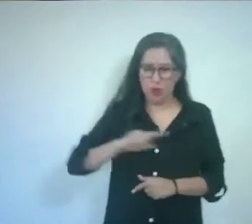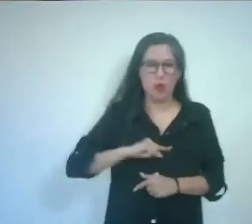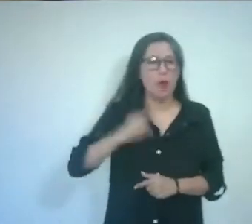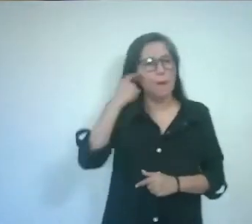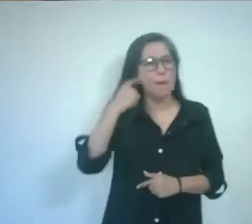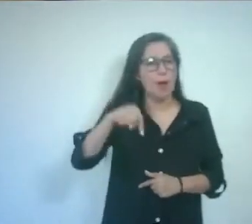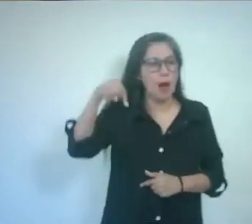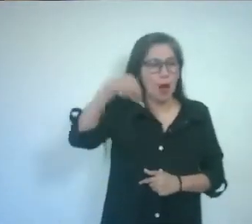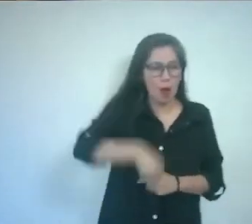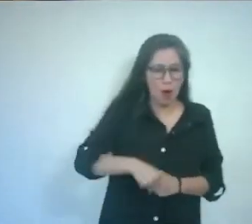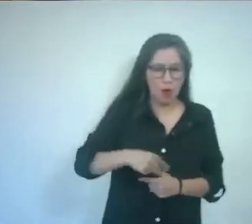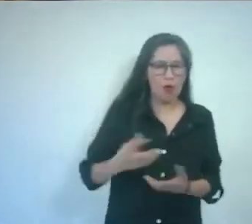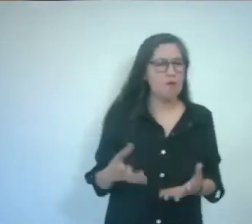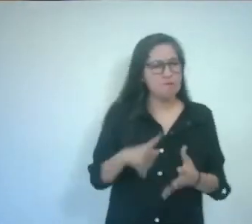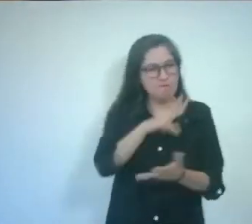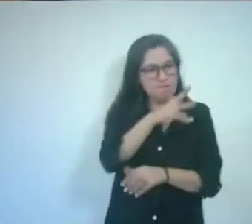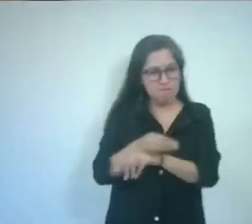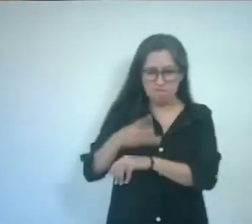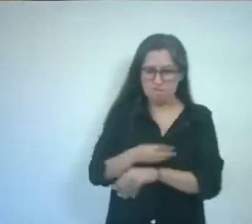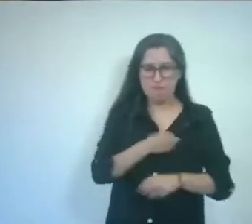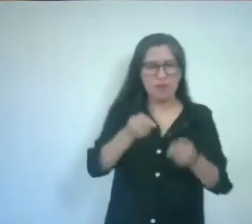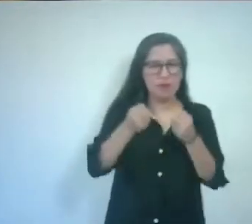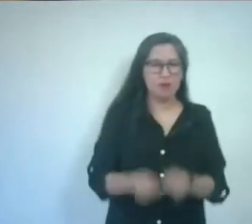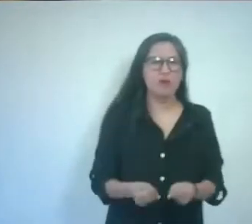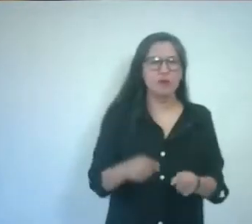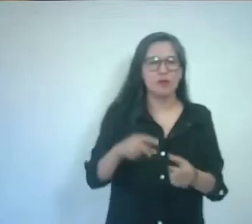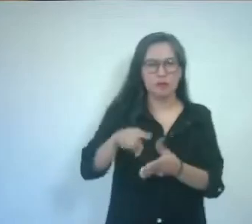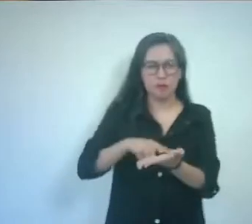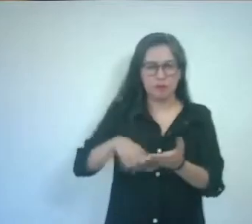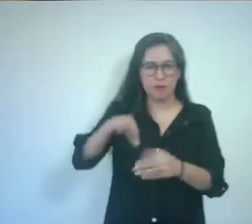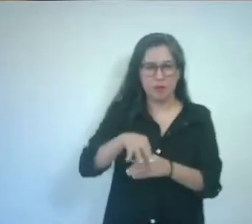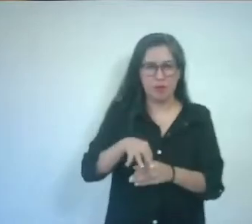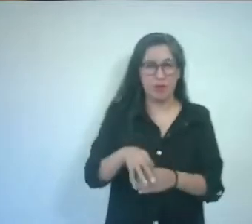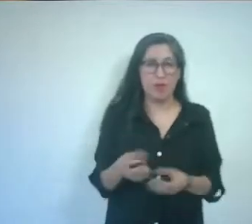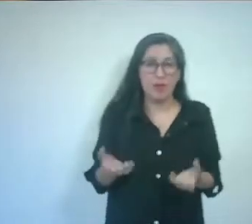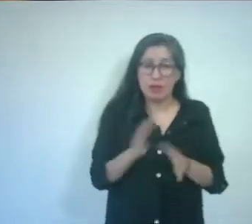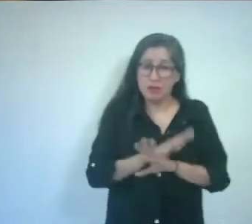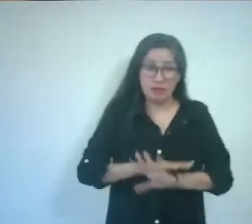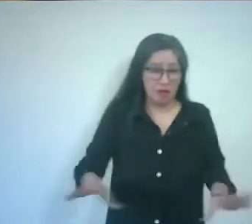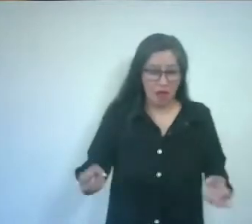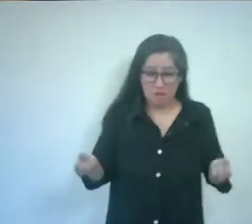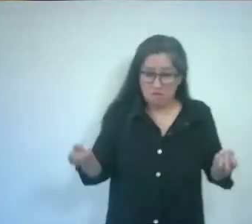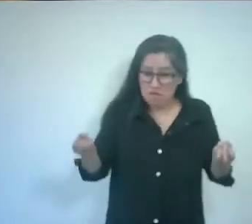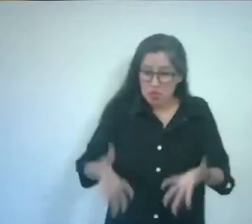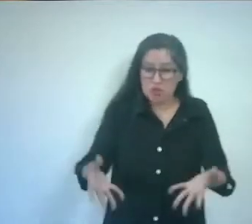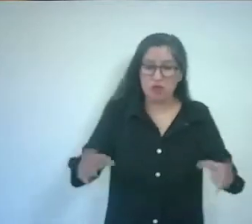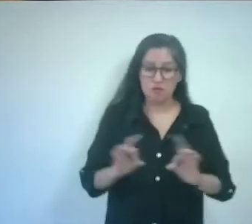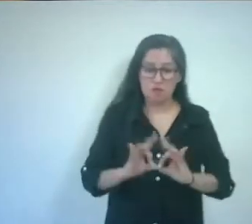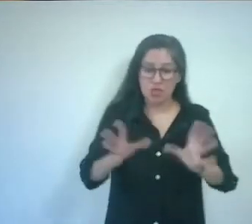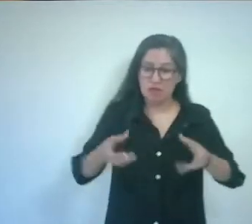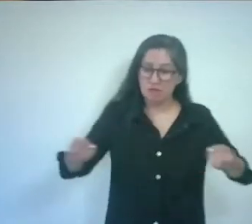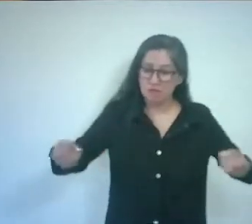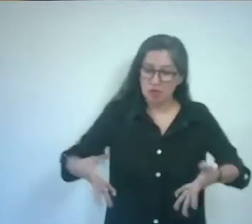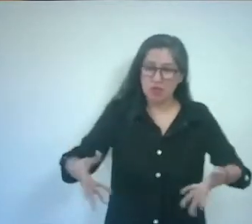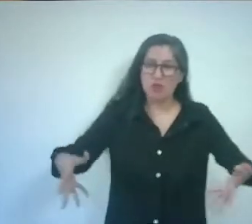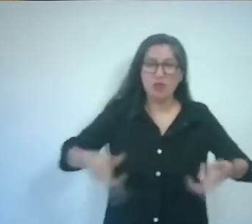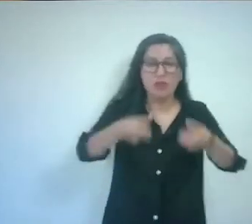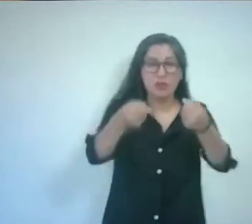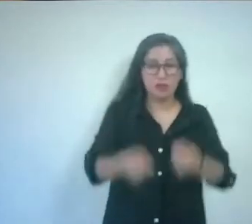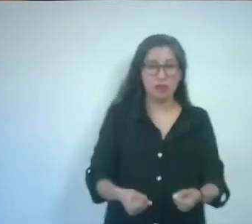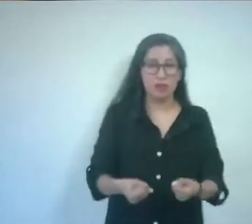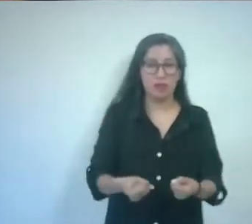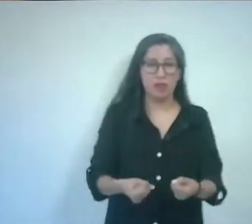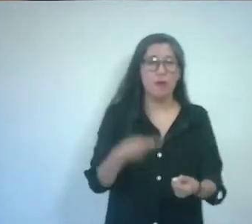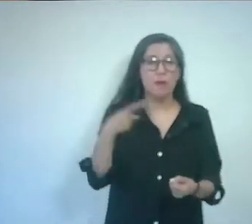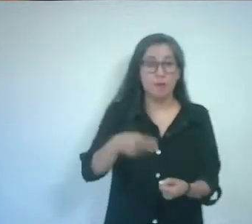este ejercicio democrático. Las condiciones están dadas y garantizadas. La